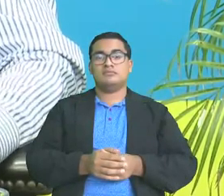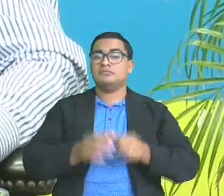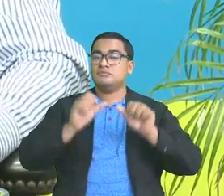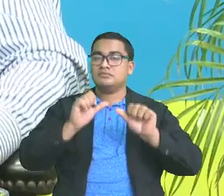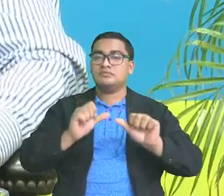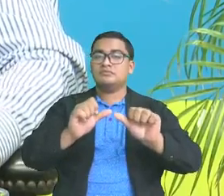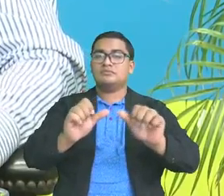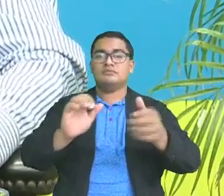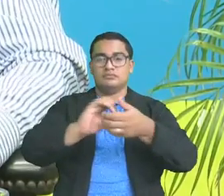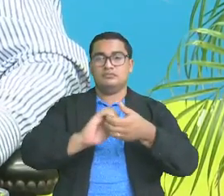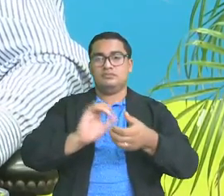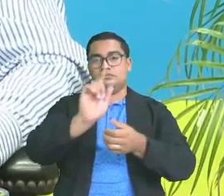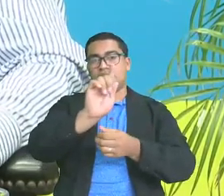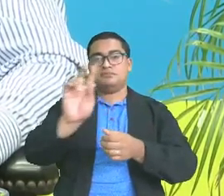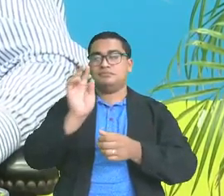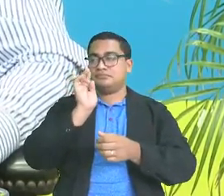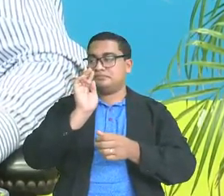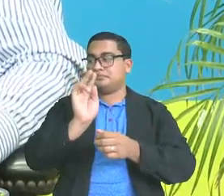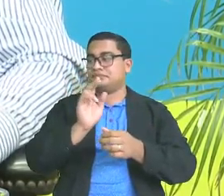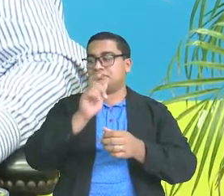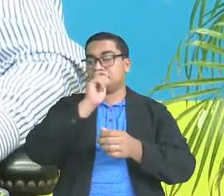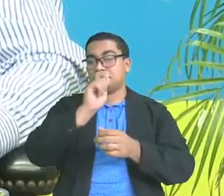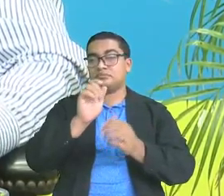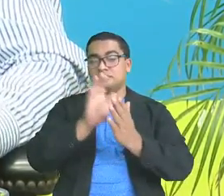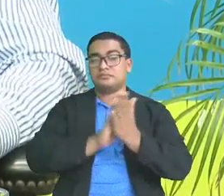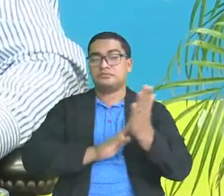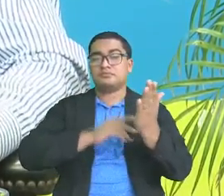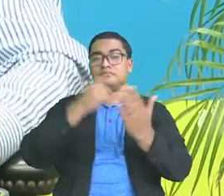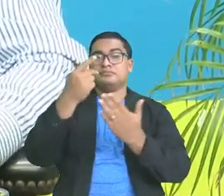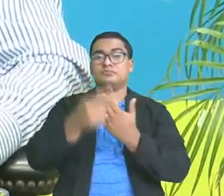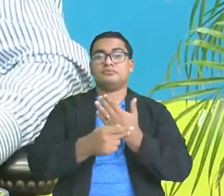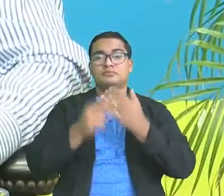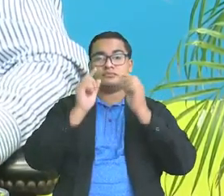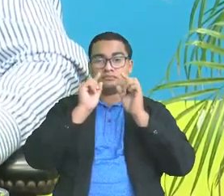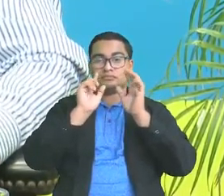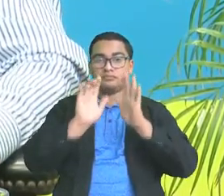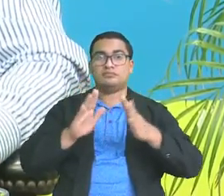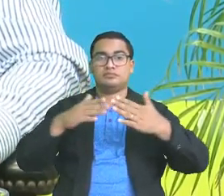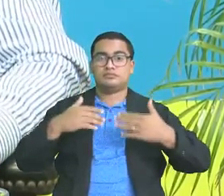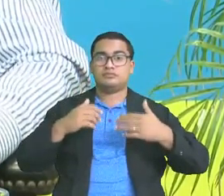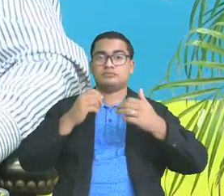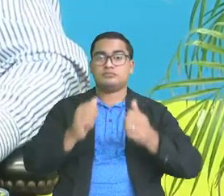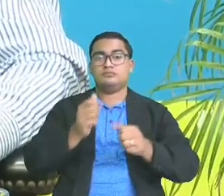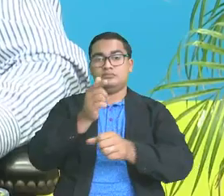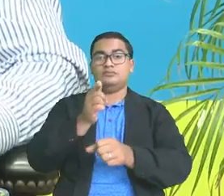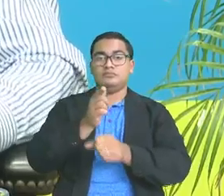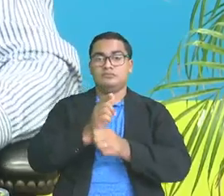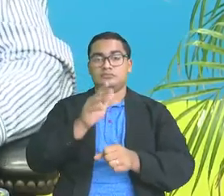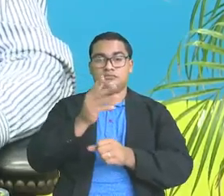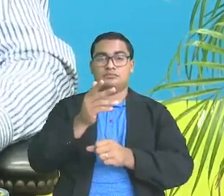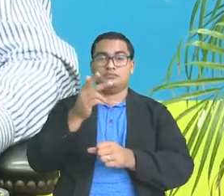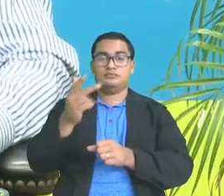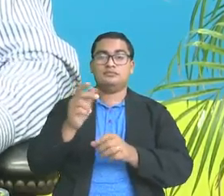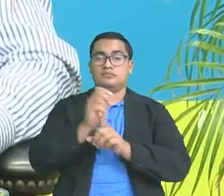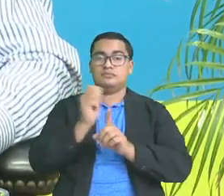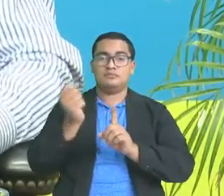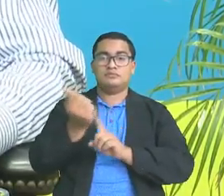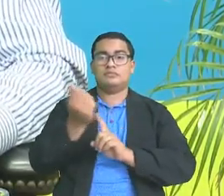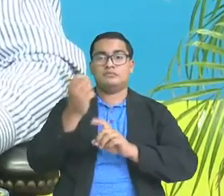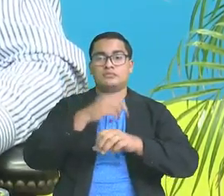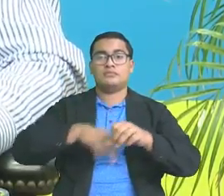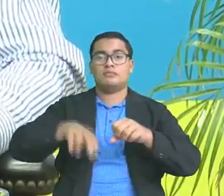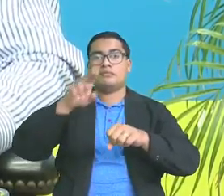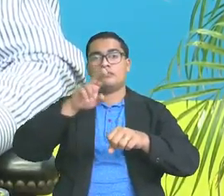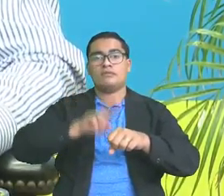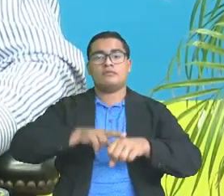Estamos de regreso, amigos televidentes, en su gustado programa Prevenir de Salud a través de la señal del canal 98, el canal de la Asamblea